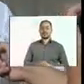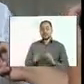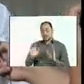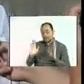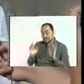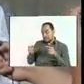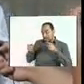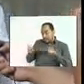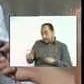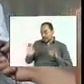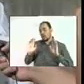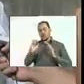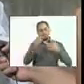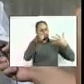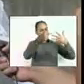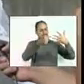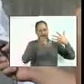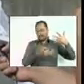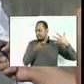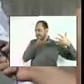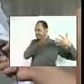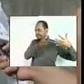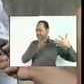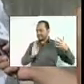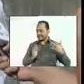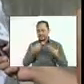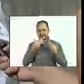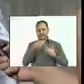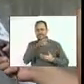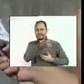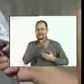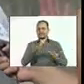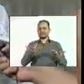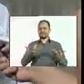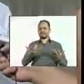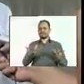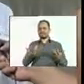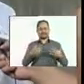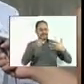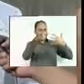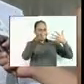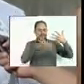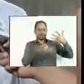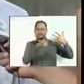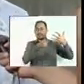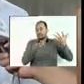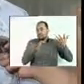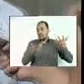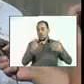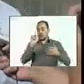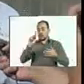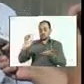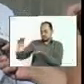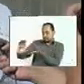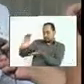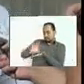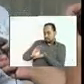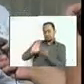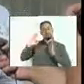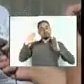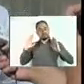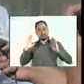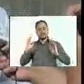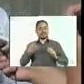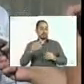no, ahí está la ley y habla la ley de hacer la indemnización debida, que debe de